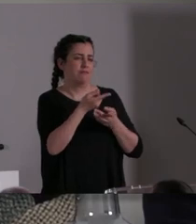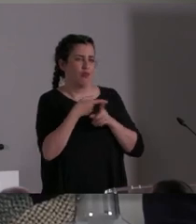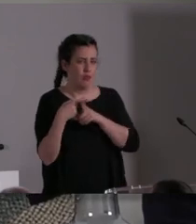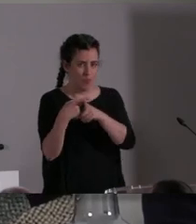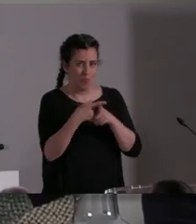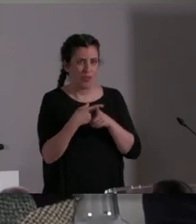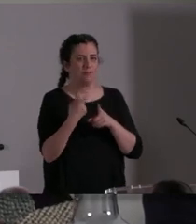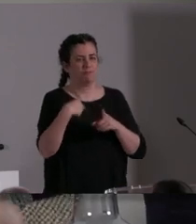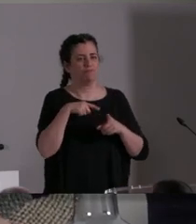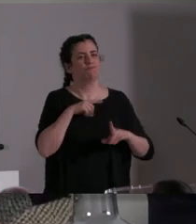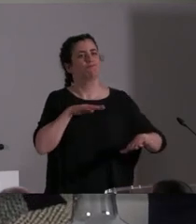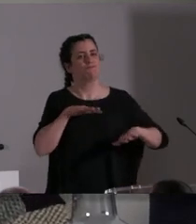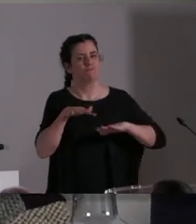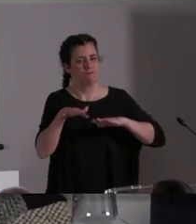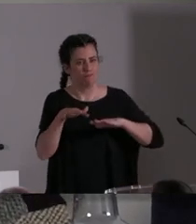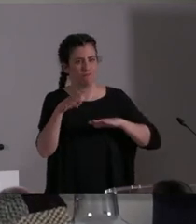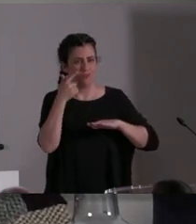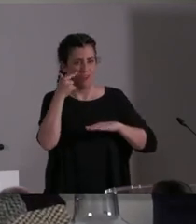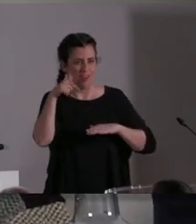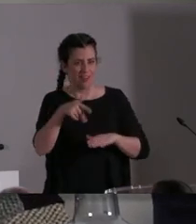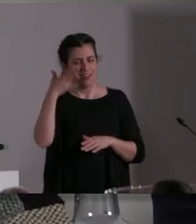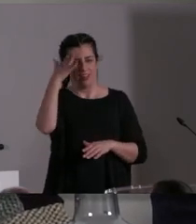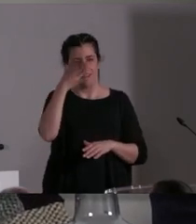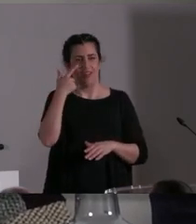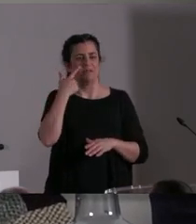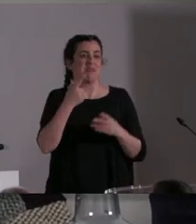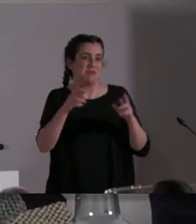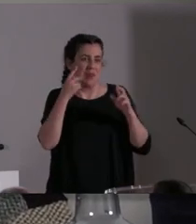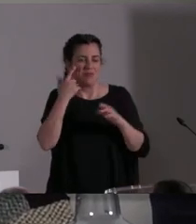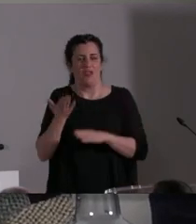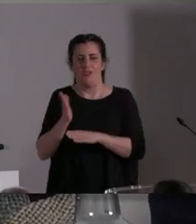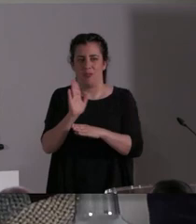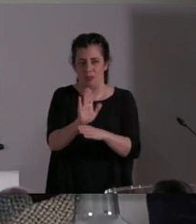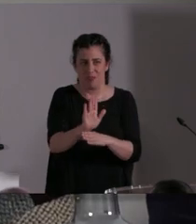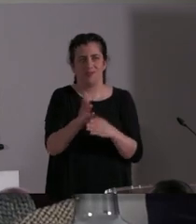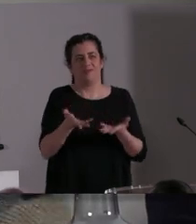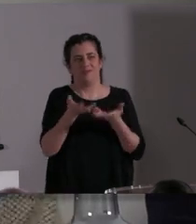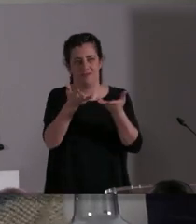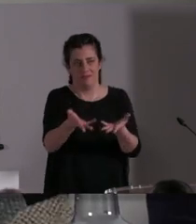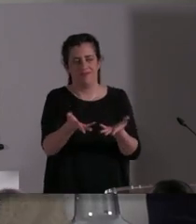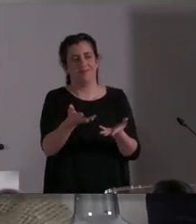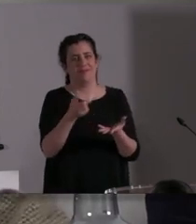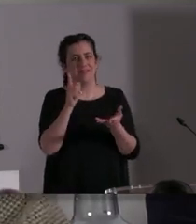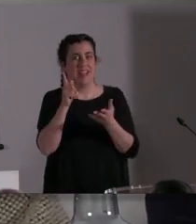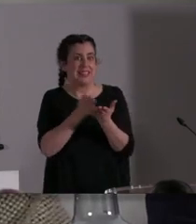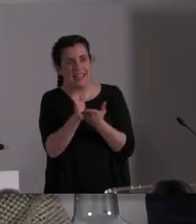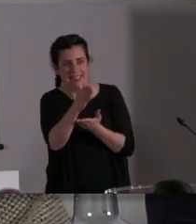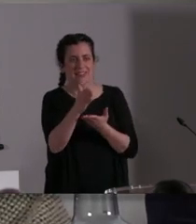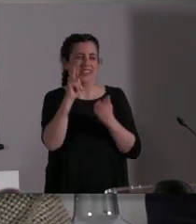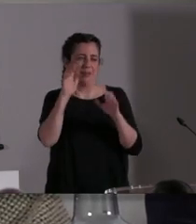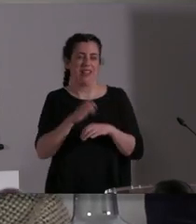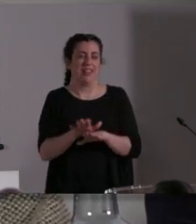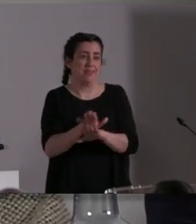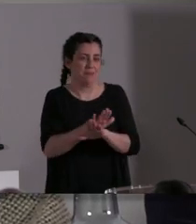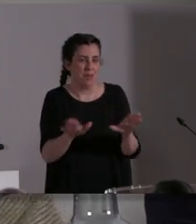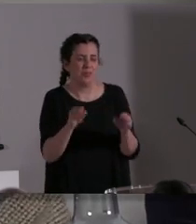poder ofrecer también propuestas, alternativas y aprendizajes. Y sin más, quería pues daros